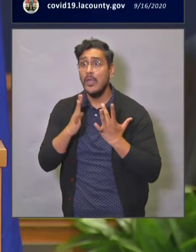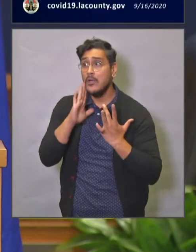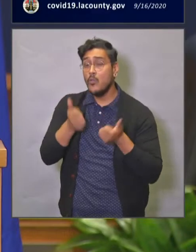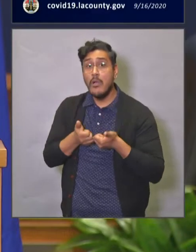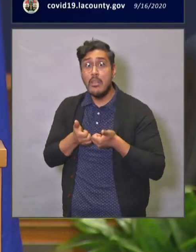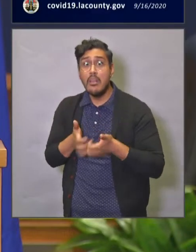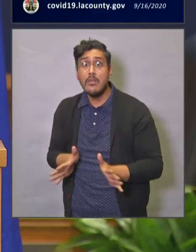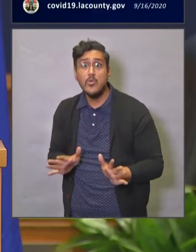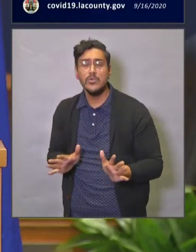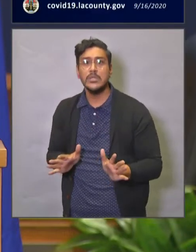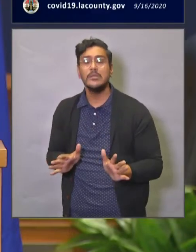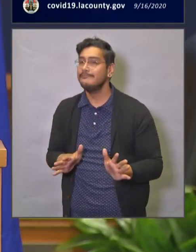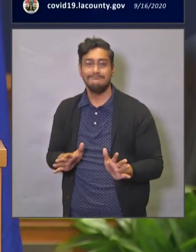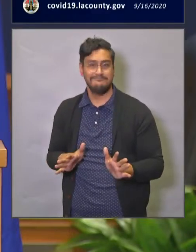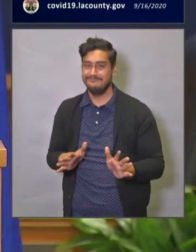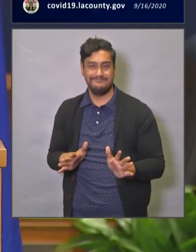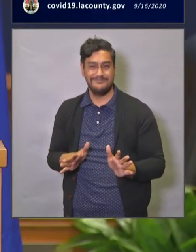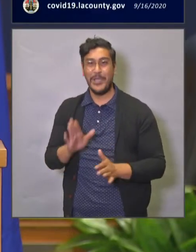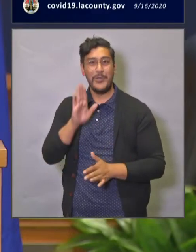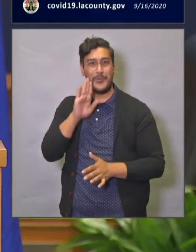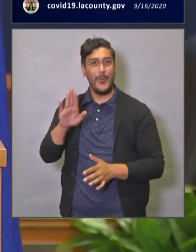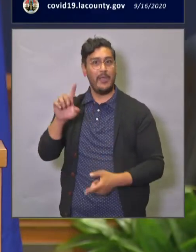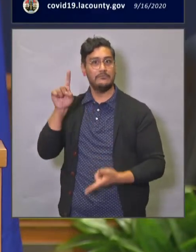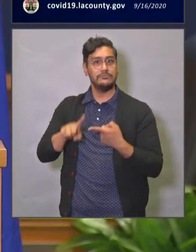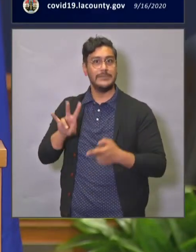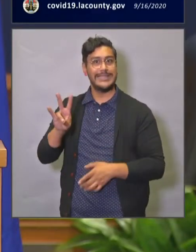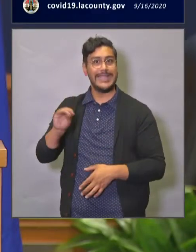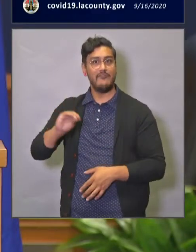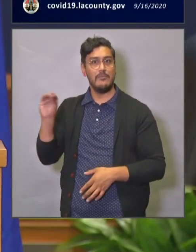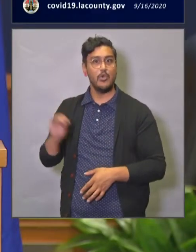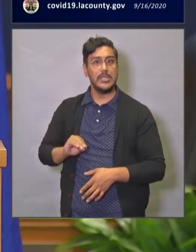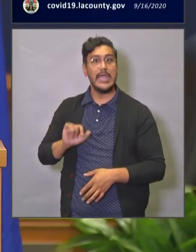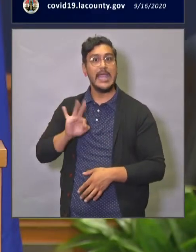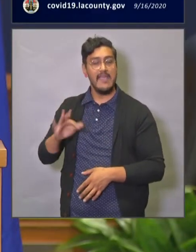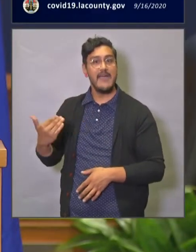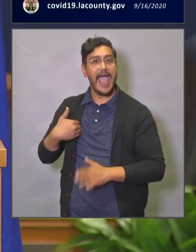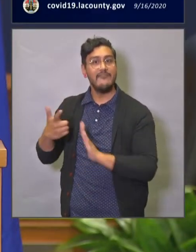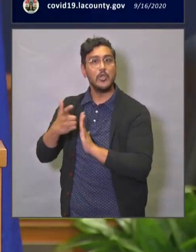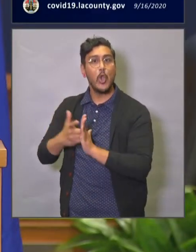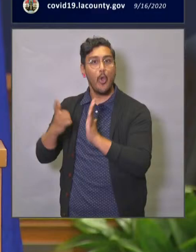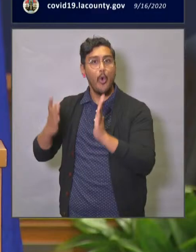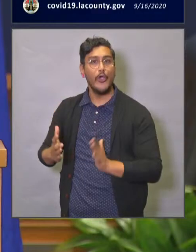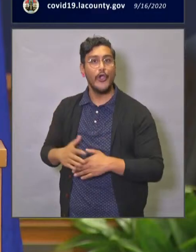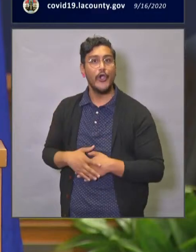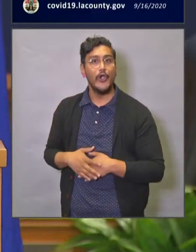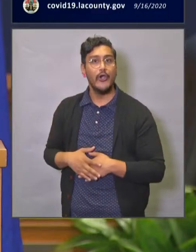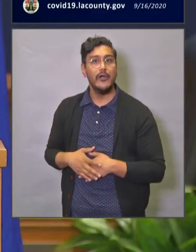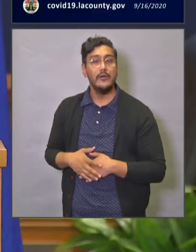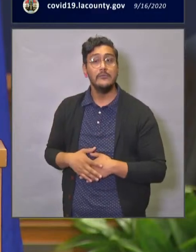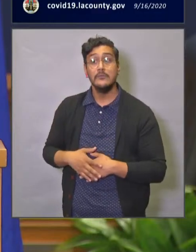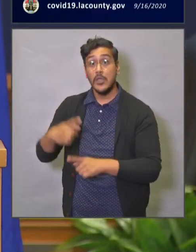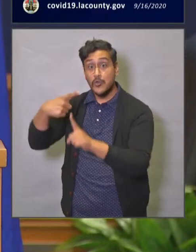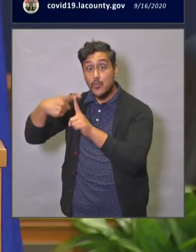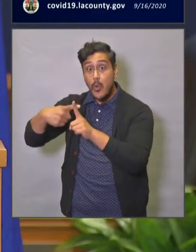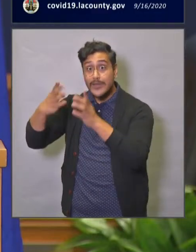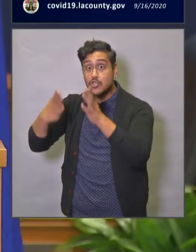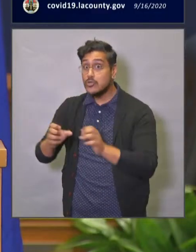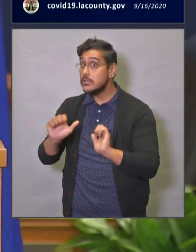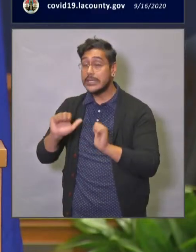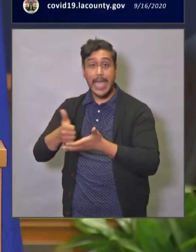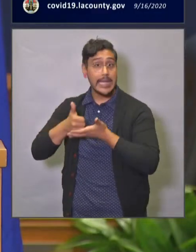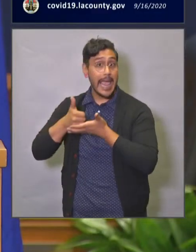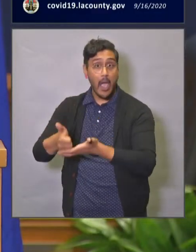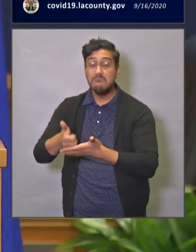un 70% cuando tienen ayuda legal. Renteros pueden recibir ayuda sin importar en